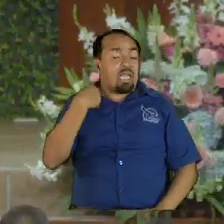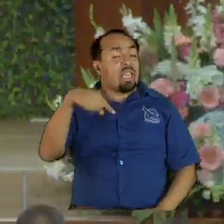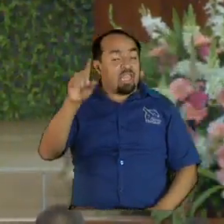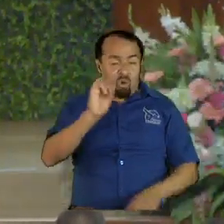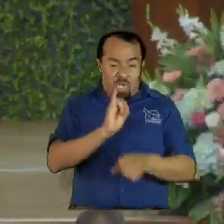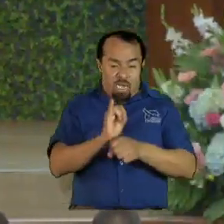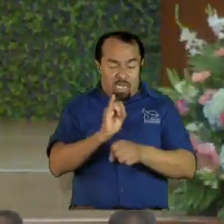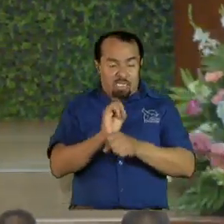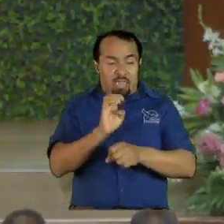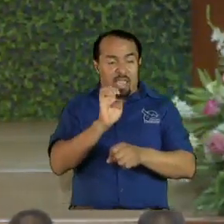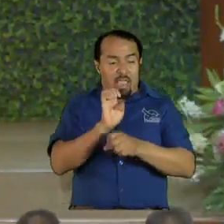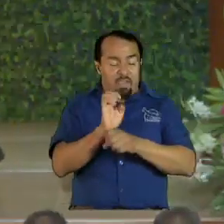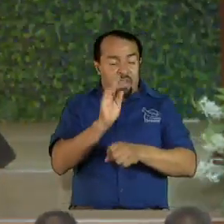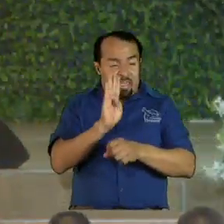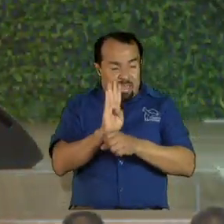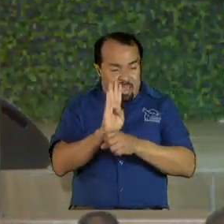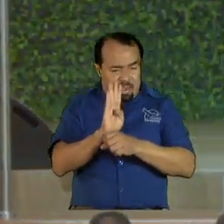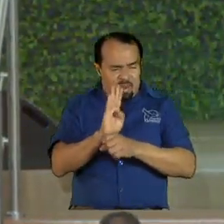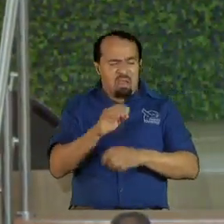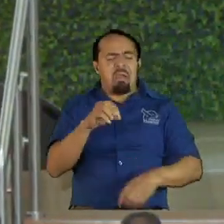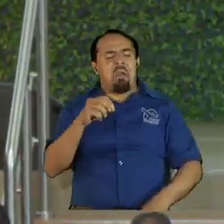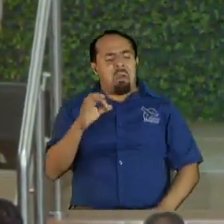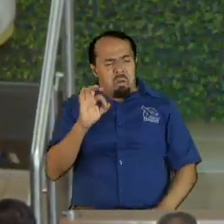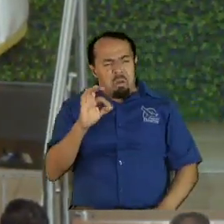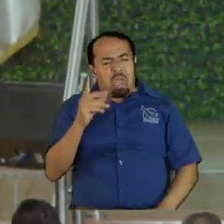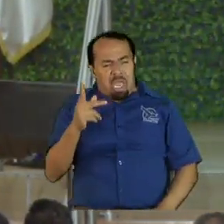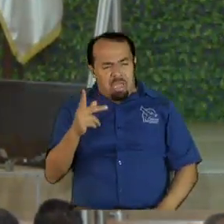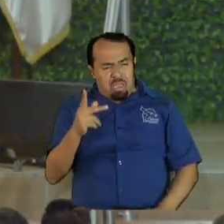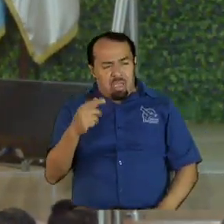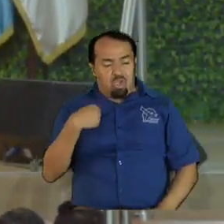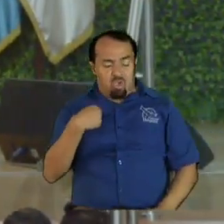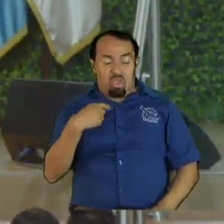a quien delegué. Va, ahí te voy a castigar yo directo.